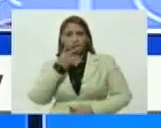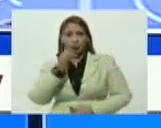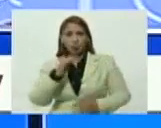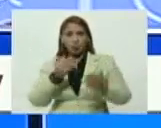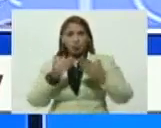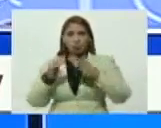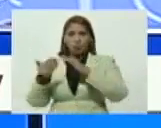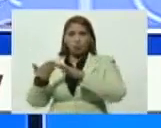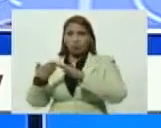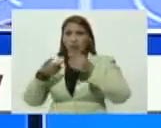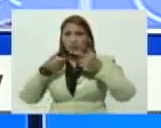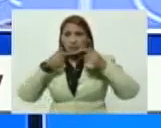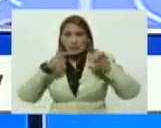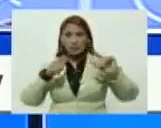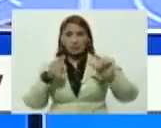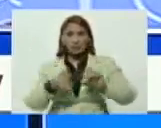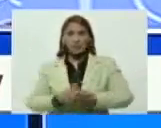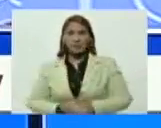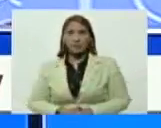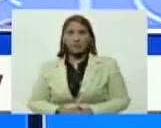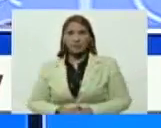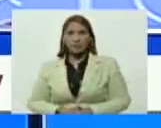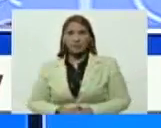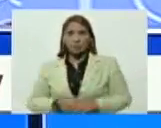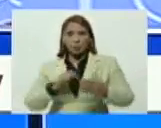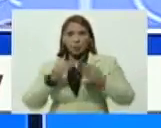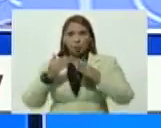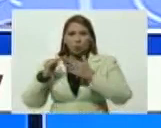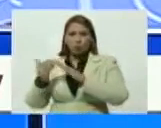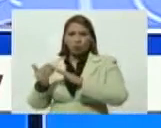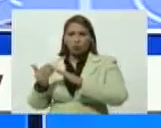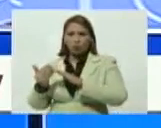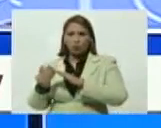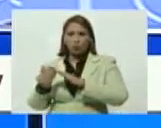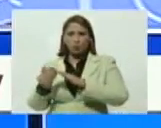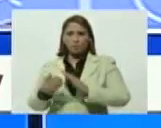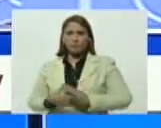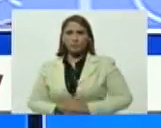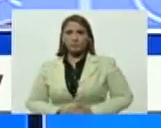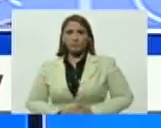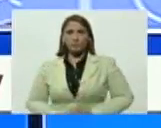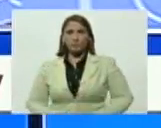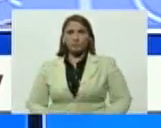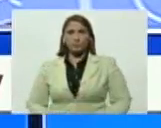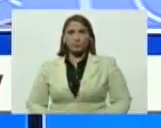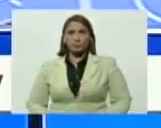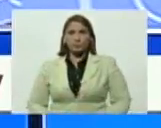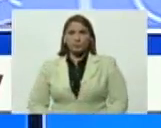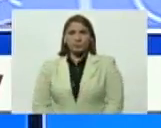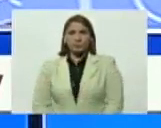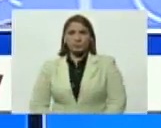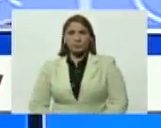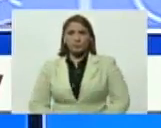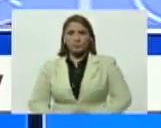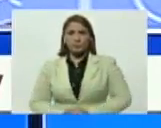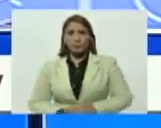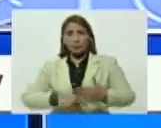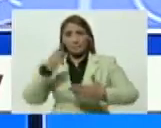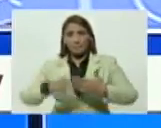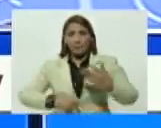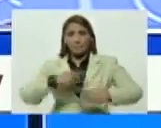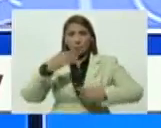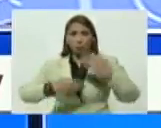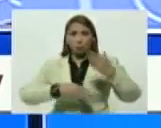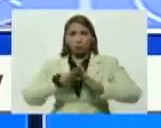El Maizal, Consejo Comunal El Maizal, la comuna El Maizal, más que un consejo mundial. Allá está el plan excepcional de producción